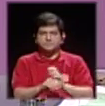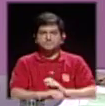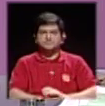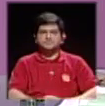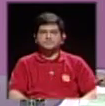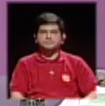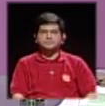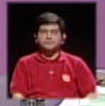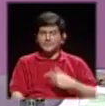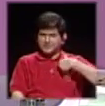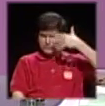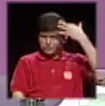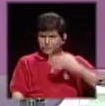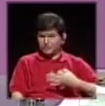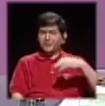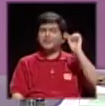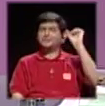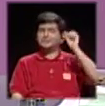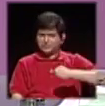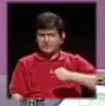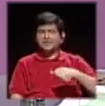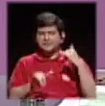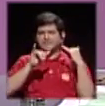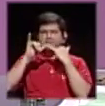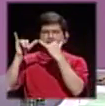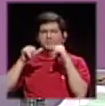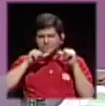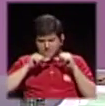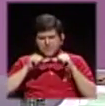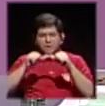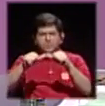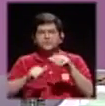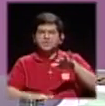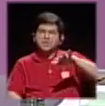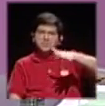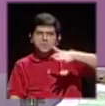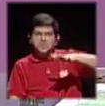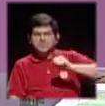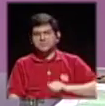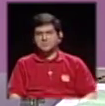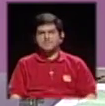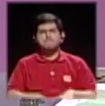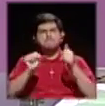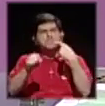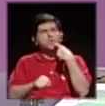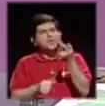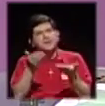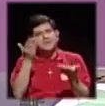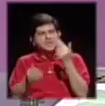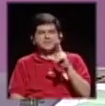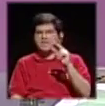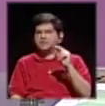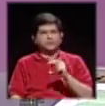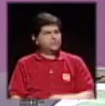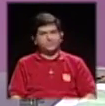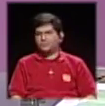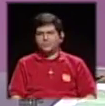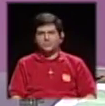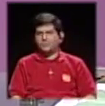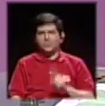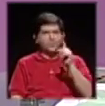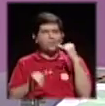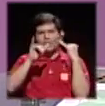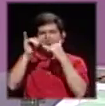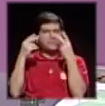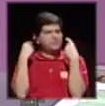Entonces, yo creo que sí ha habido una denuncia permanente, más o menos, aunque podríamos decir, no es una